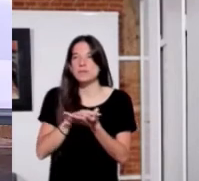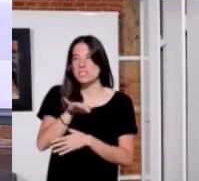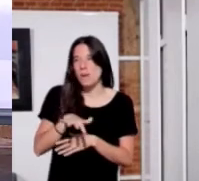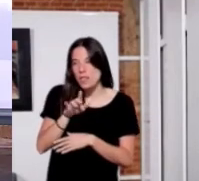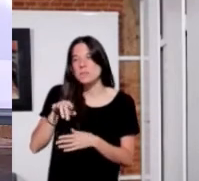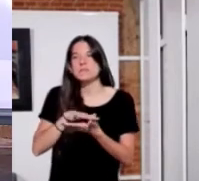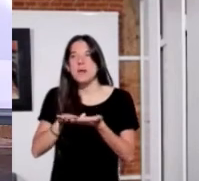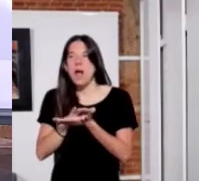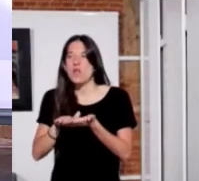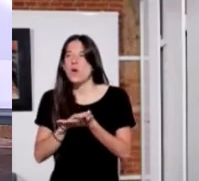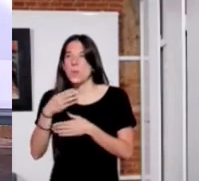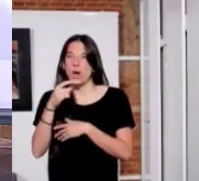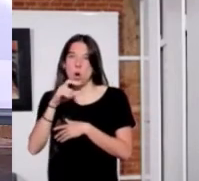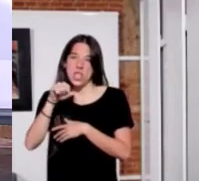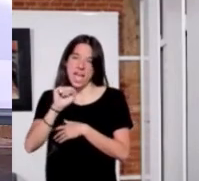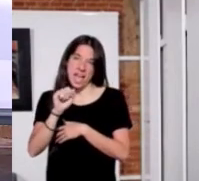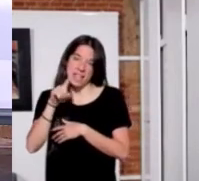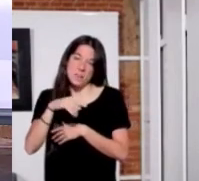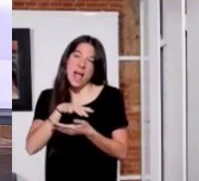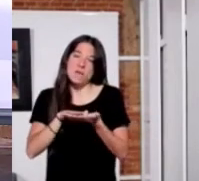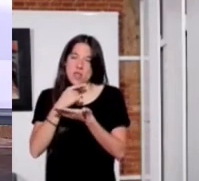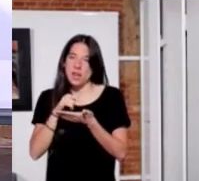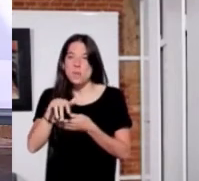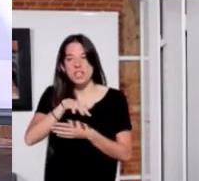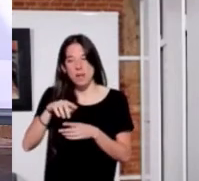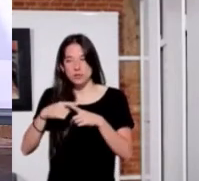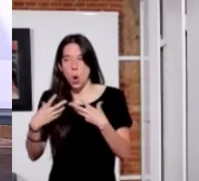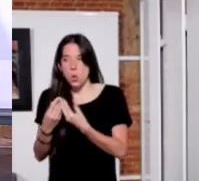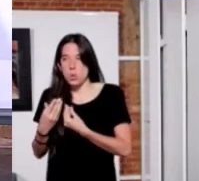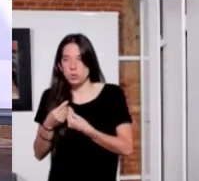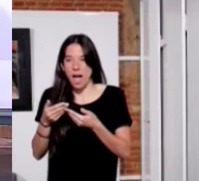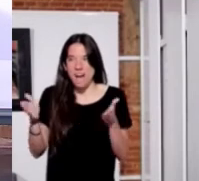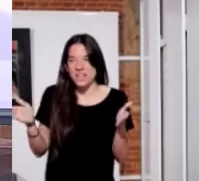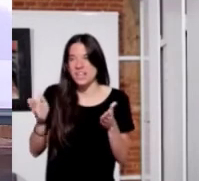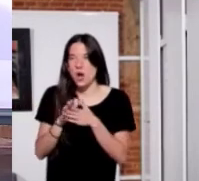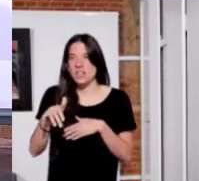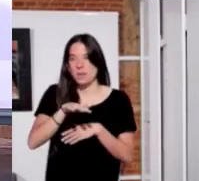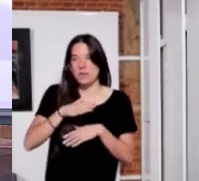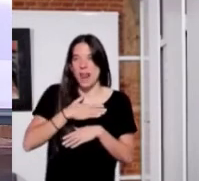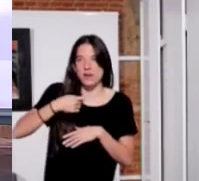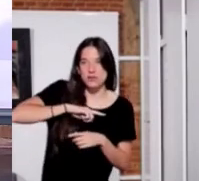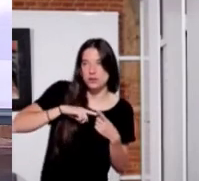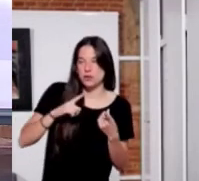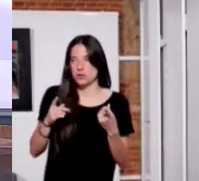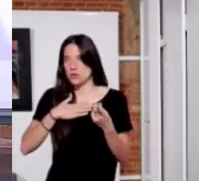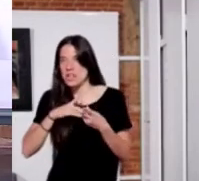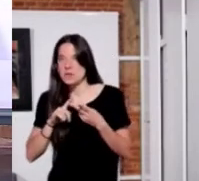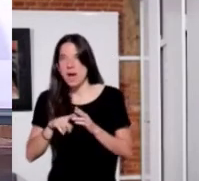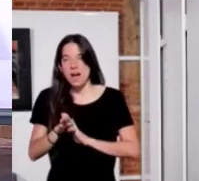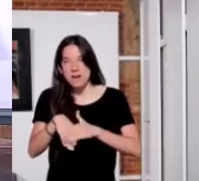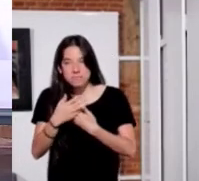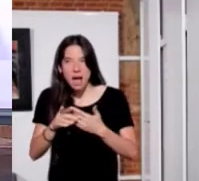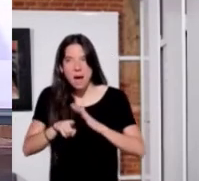la profesora Begoña de abrir esos espacios conjuntos de nosotros, para nosotros y para seguir avanzando. Pues es el momento